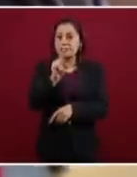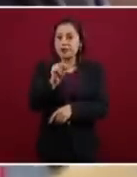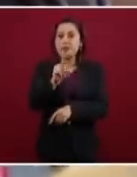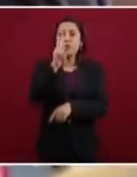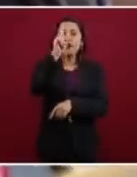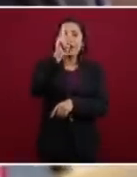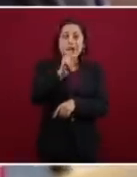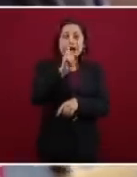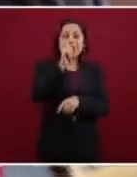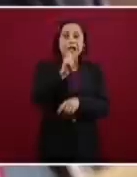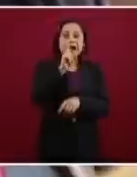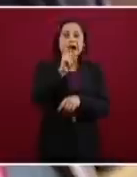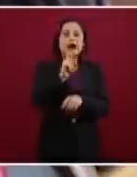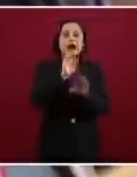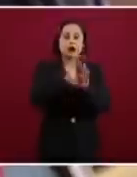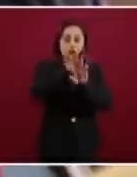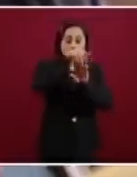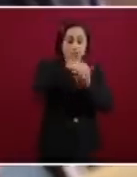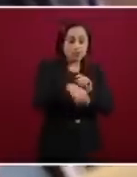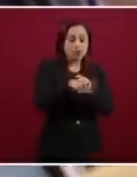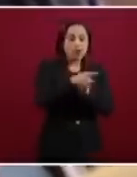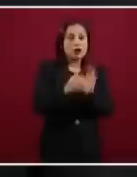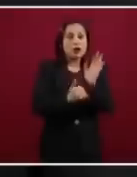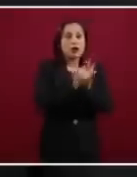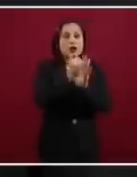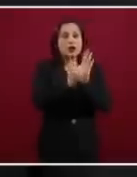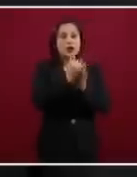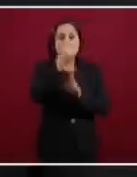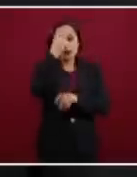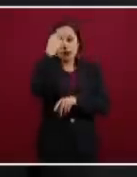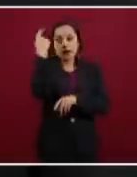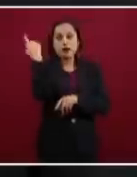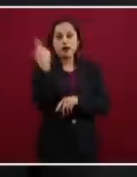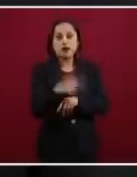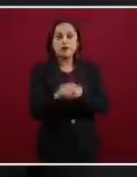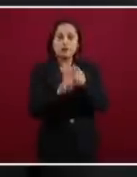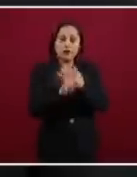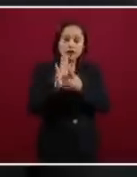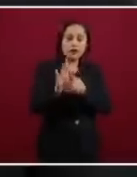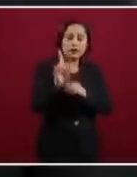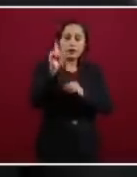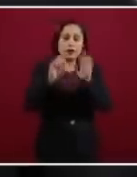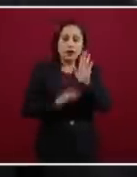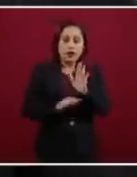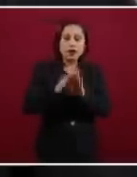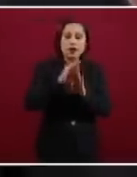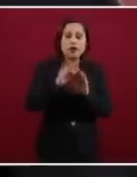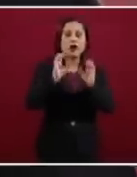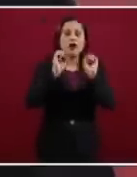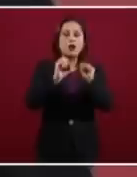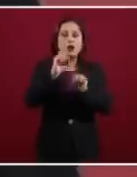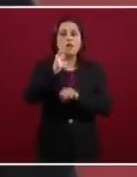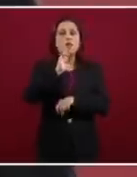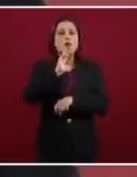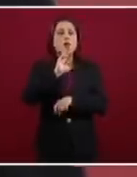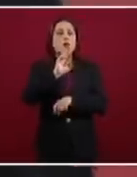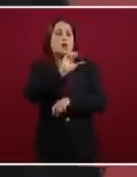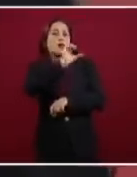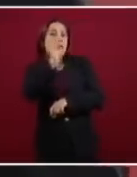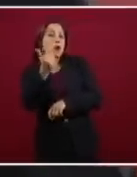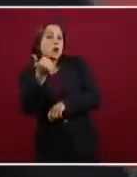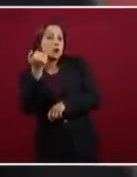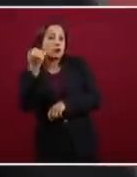protegerlos de las inundaciones o es para favorecer a los megaproyectos que se están instalando ahí no es que los megaproyectos